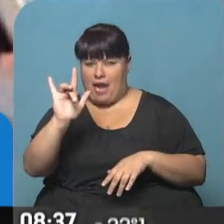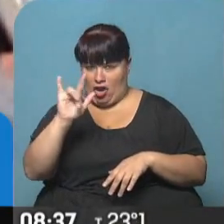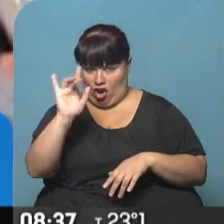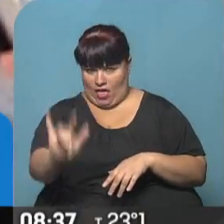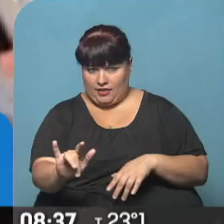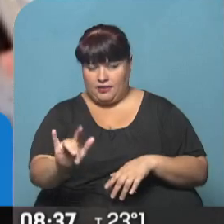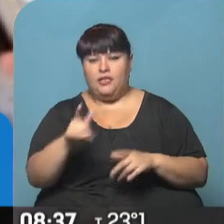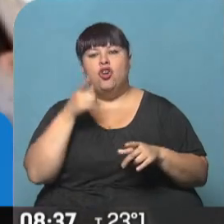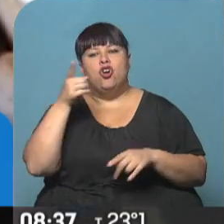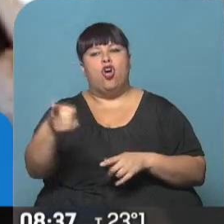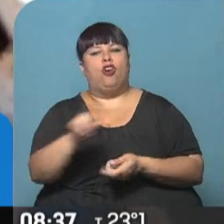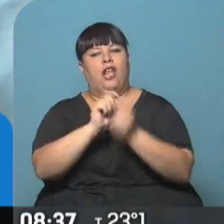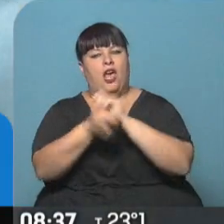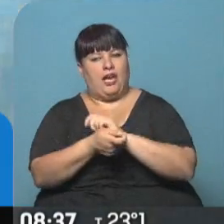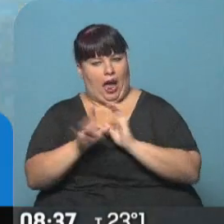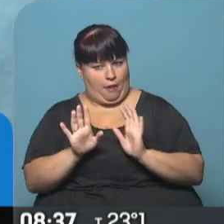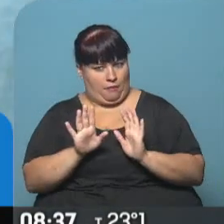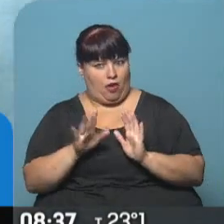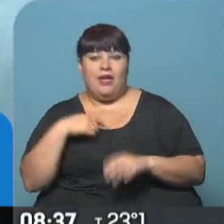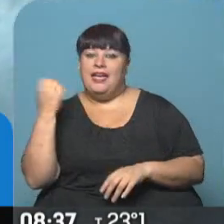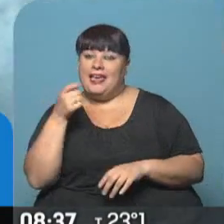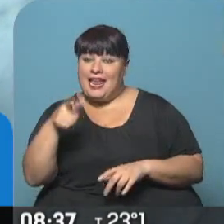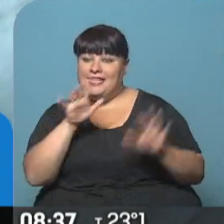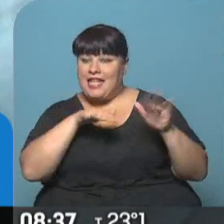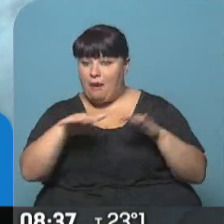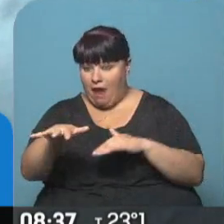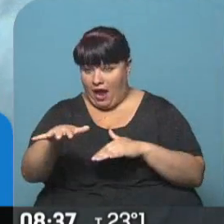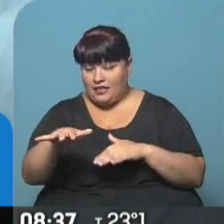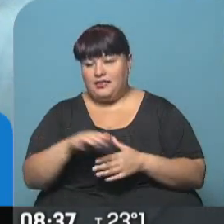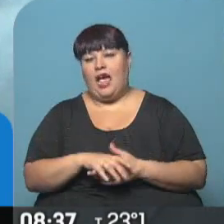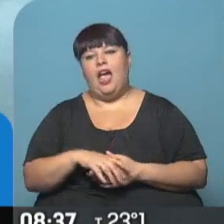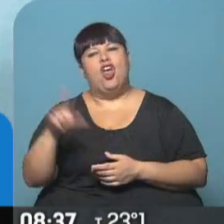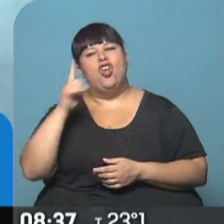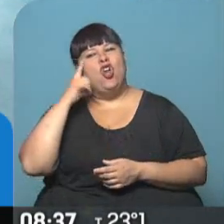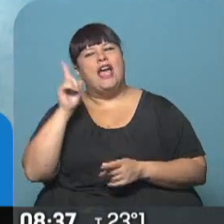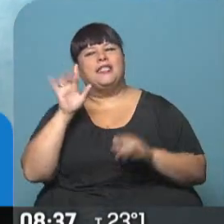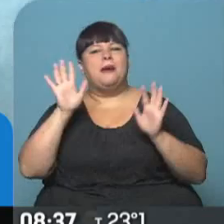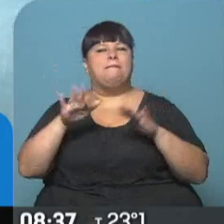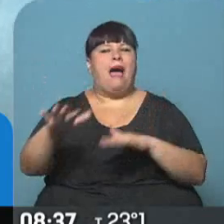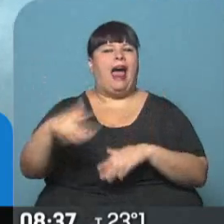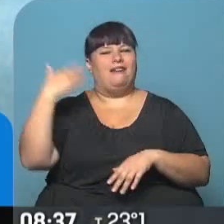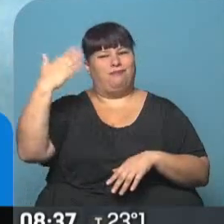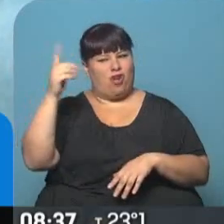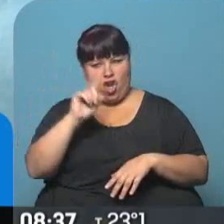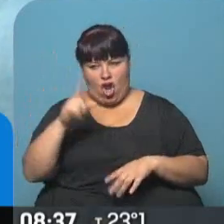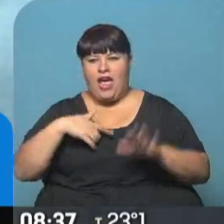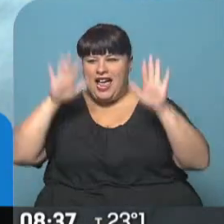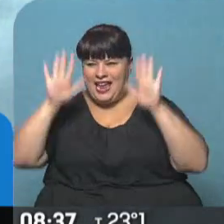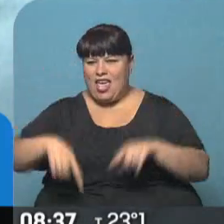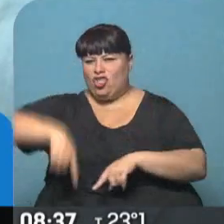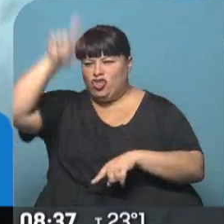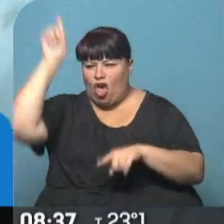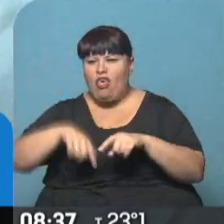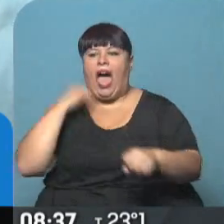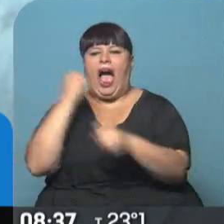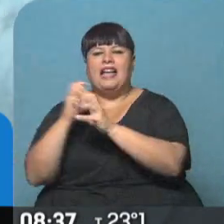que viene en contra de la reforma. Y queremos que esa movilización no va a ser una movilización y un acto. Nos vamos a quedar todo el día hasta